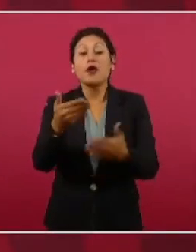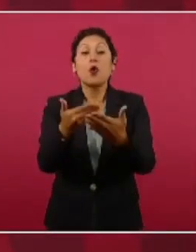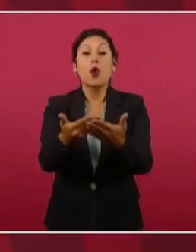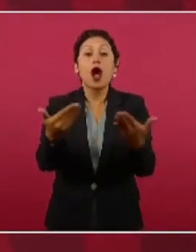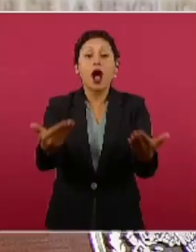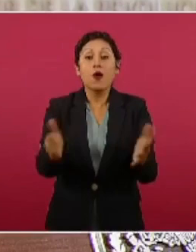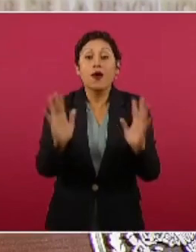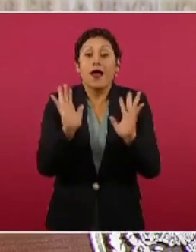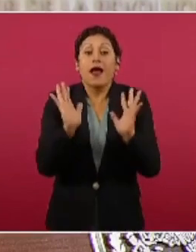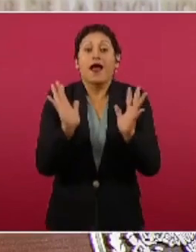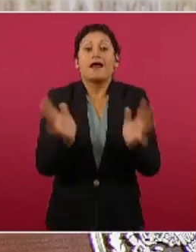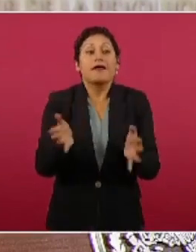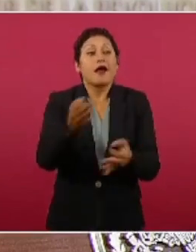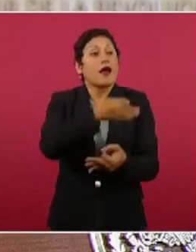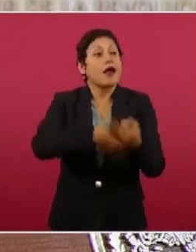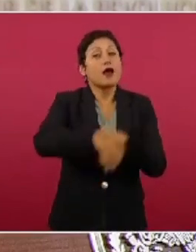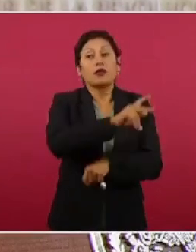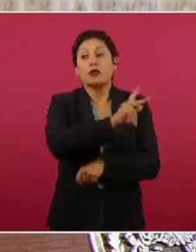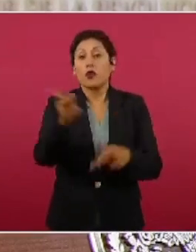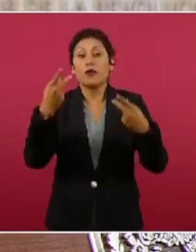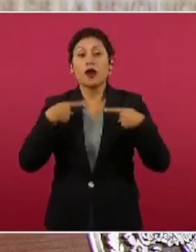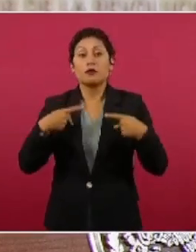un teléfono